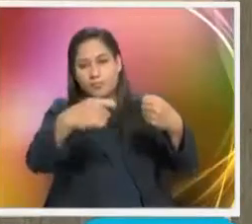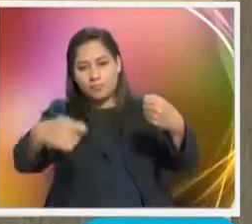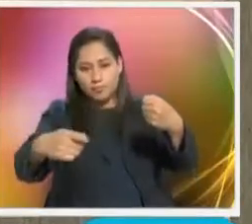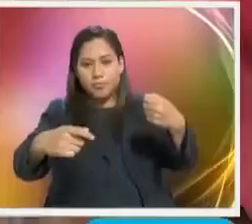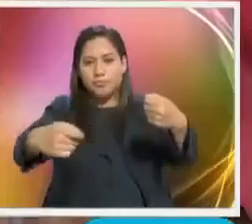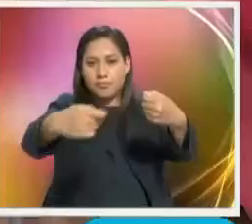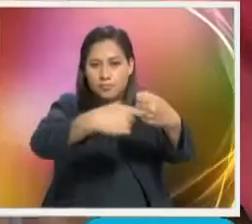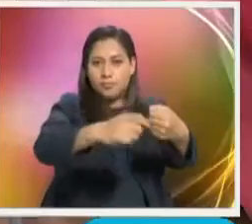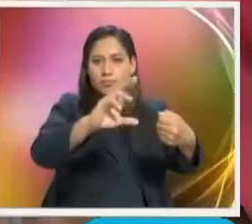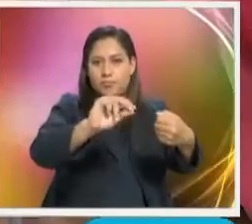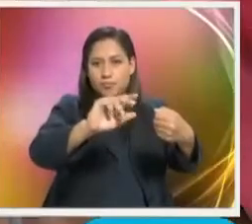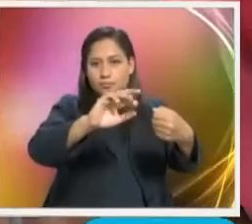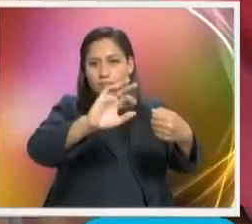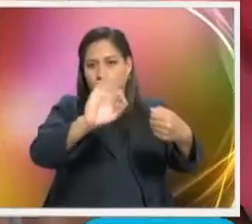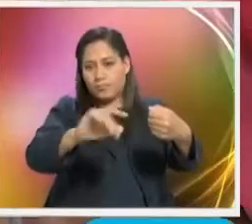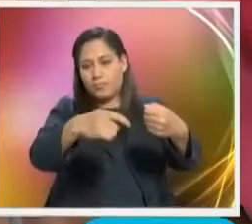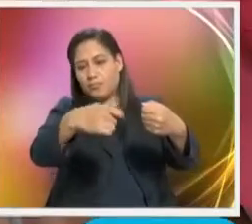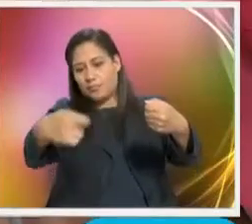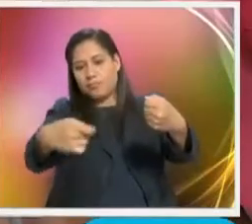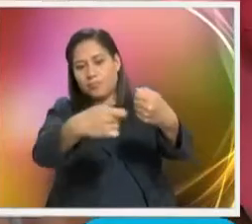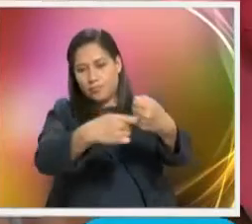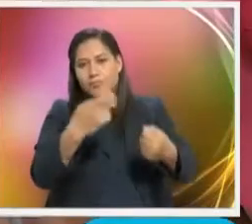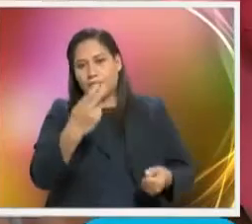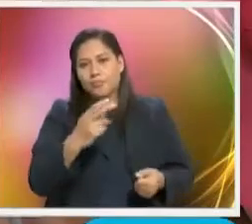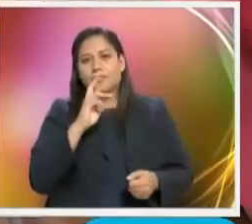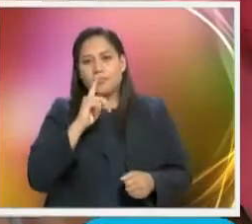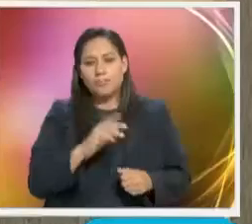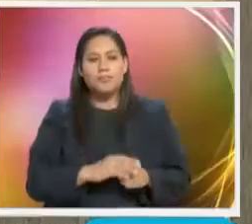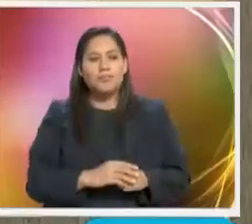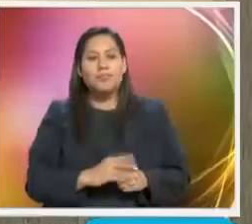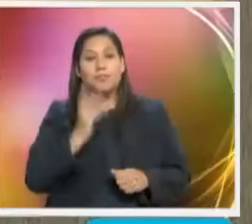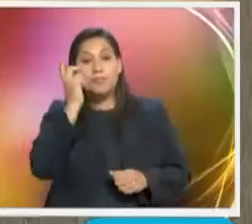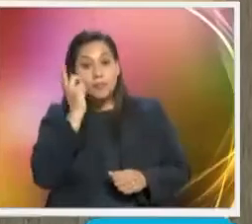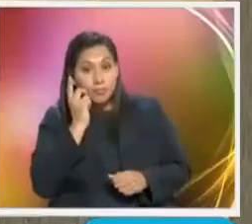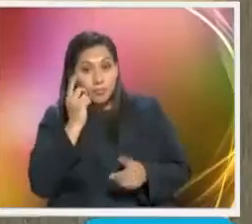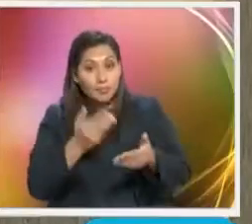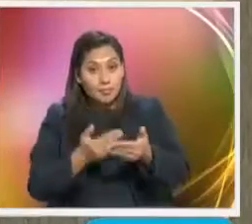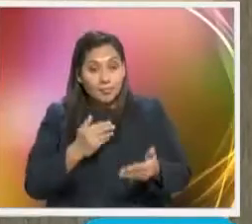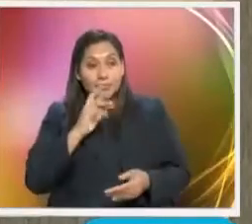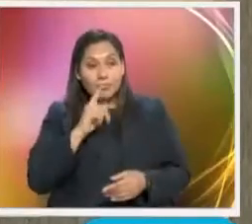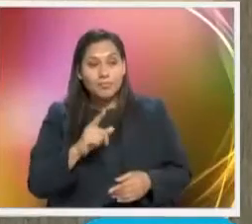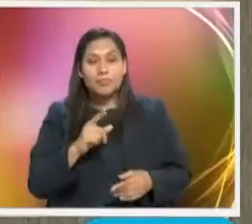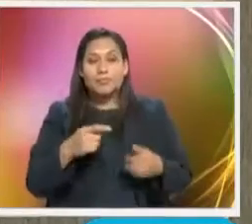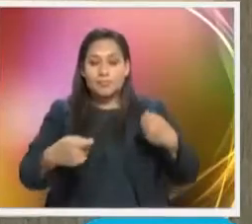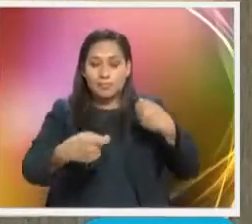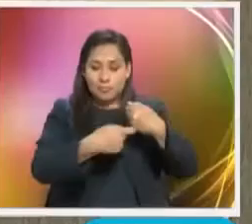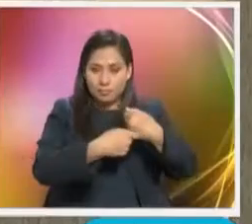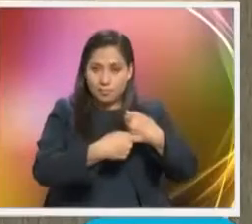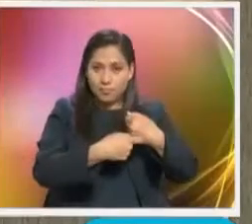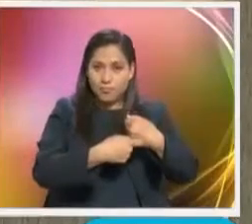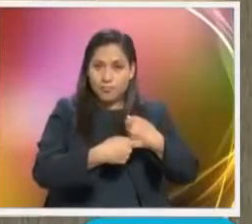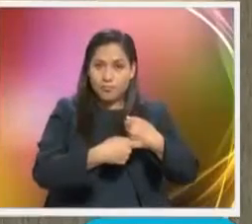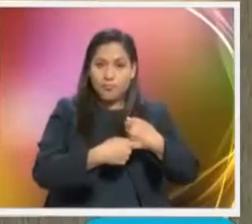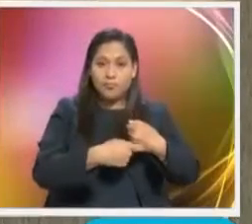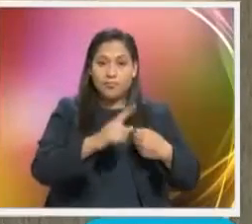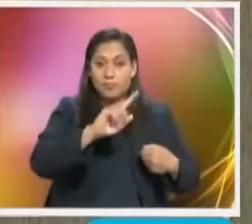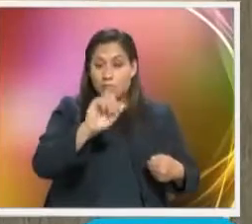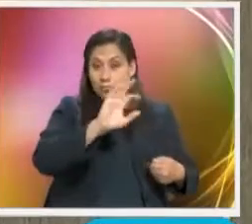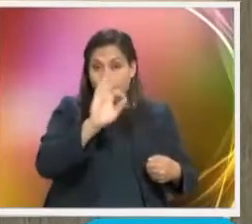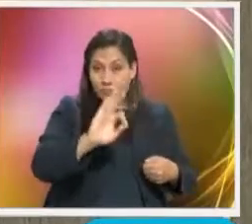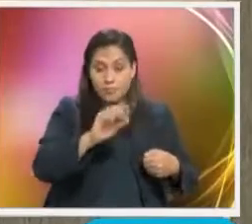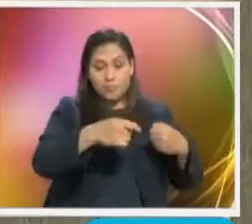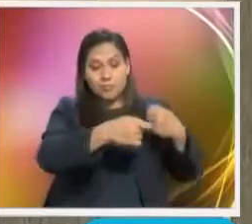al 90%, Y así paulatinamente. y utilizarlo e irlos paulatinamente. Antes de dormir les recomiendo, conéctenlo un ratito antes, cuando llegue al